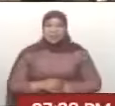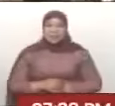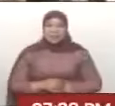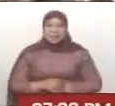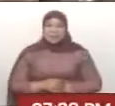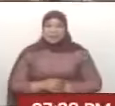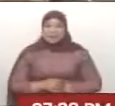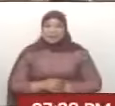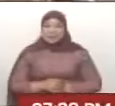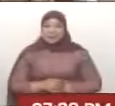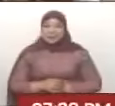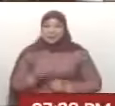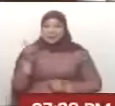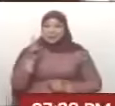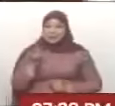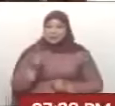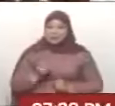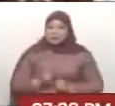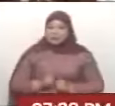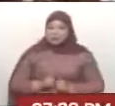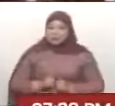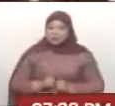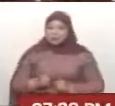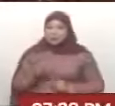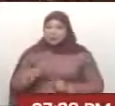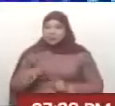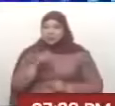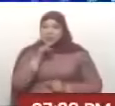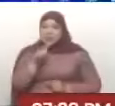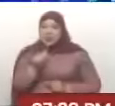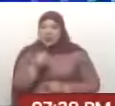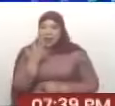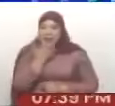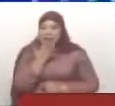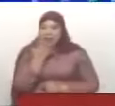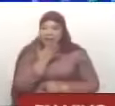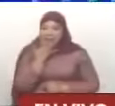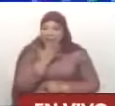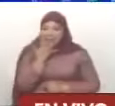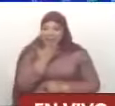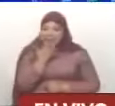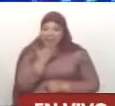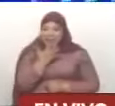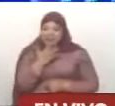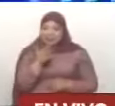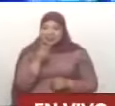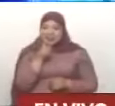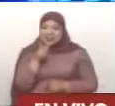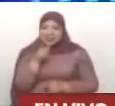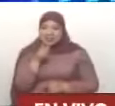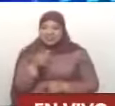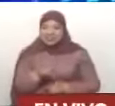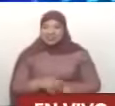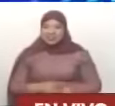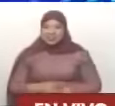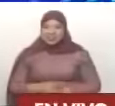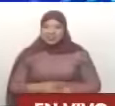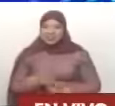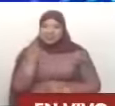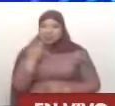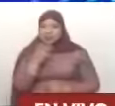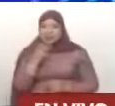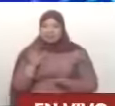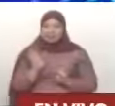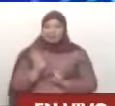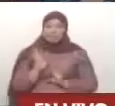Twitter. Eléctrico, está eléctrico. Sí. Mira, cuidado con un chinazo. No, sí, ya. Cuidado con un